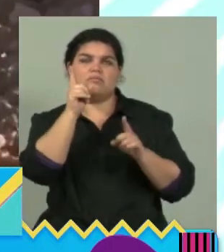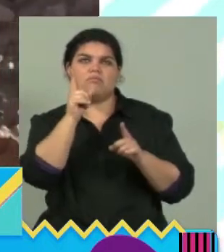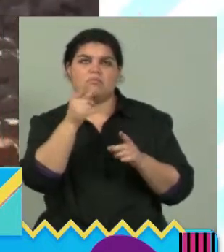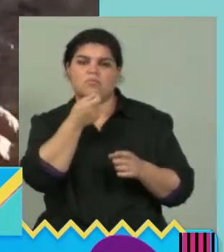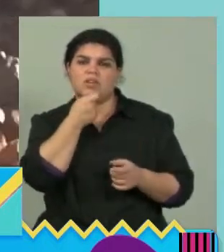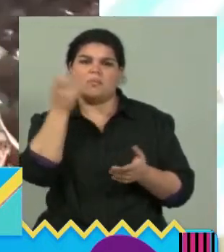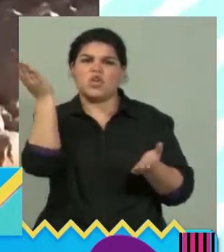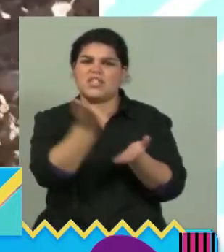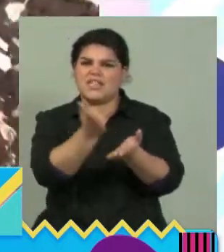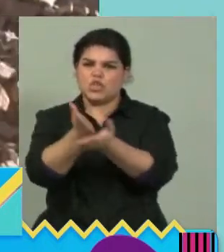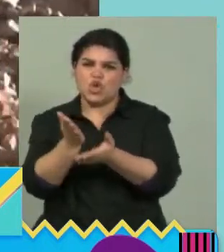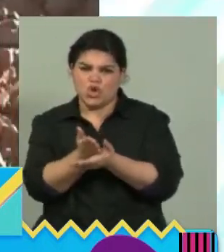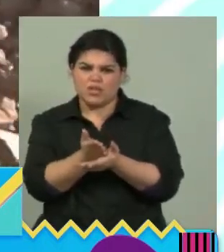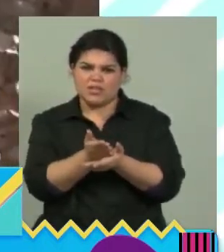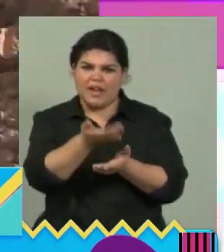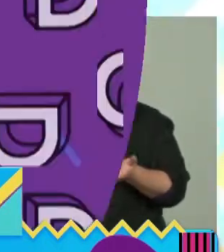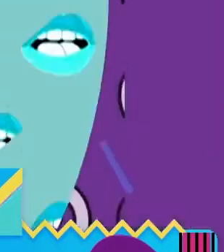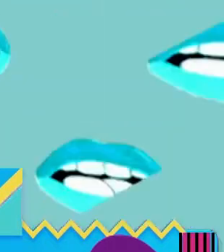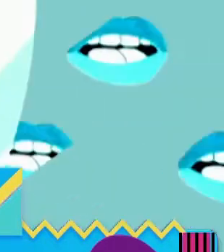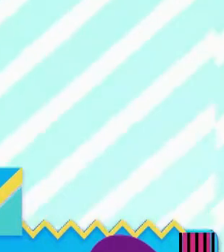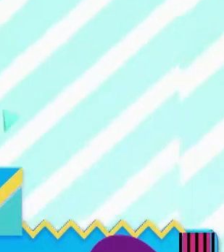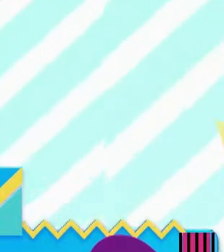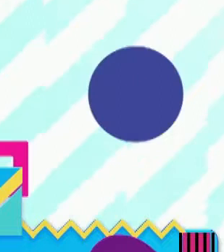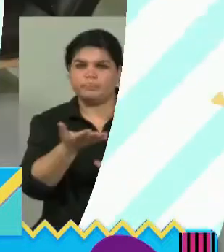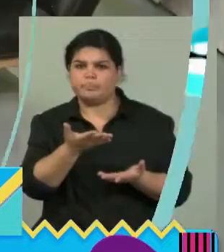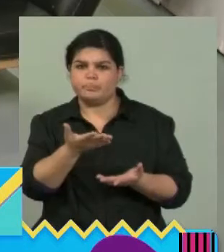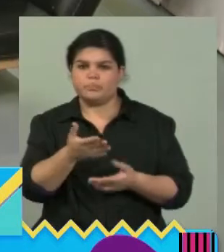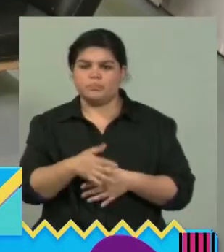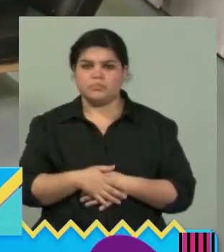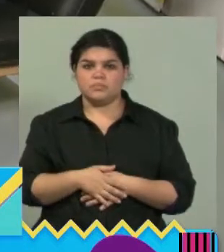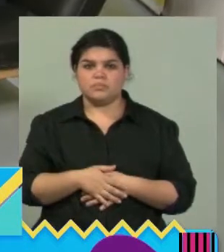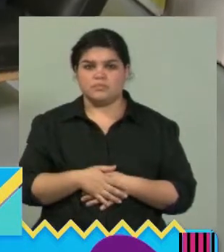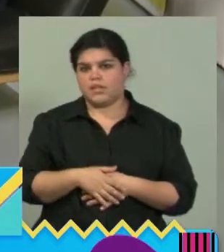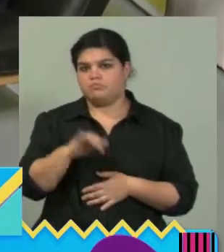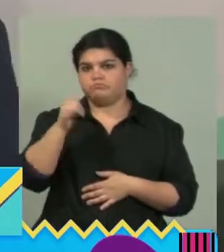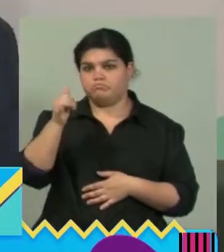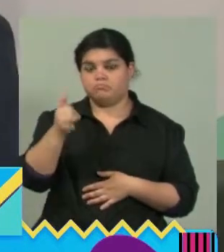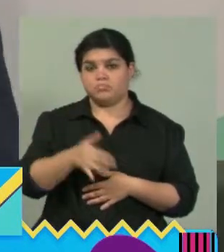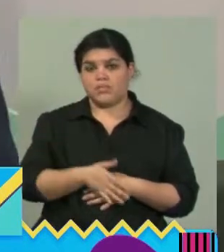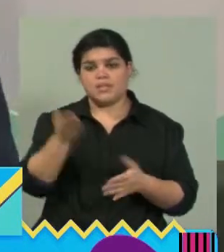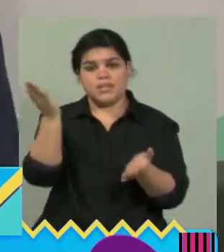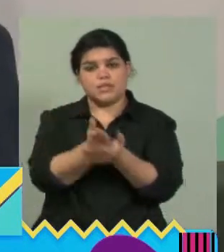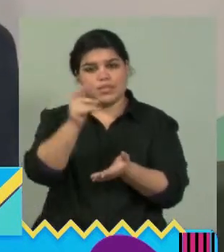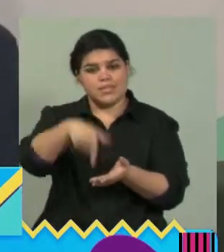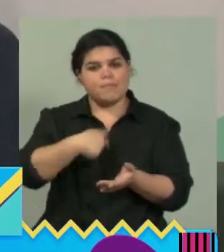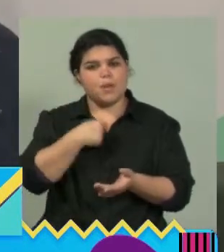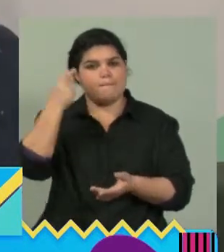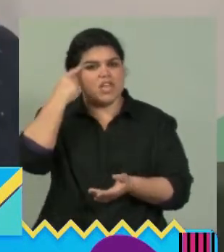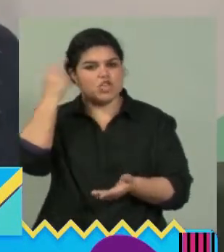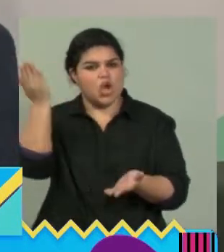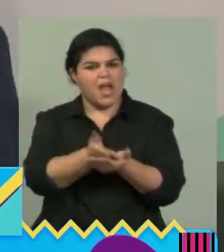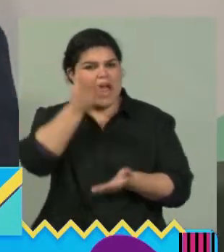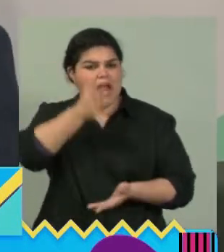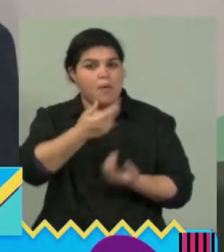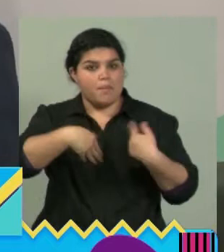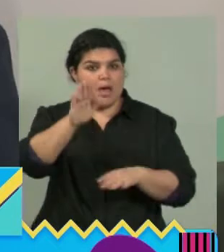imponen esas sanciones en aquellos que incumplen? Sí, se están imponiendo las sanciones. Yo creo que quizás tendrían que ser más severas, las multas